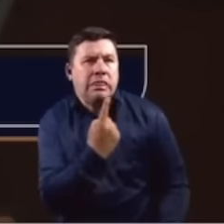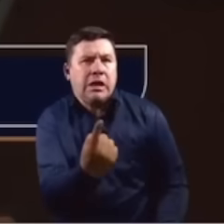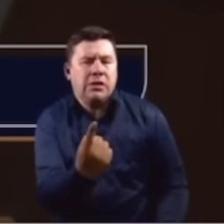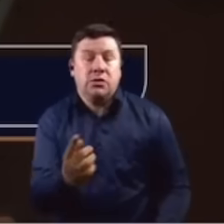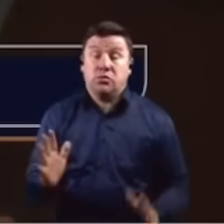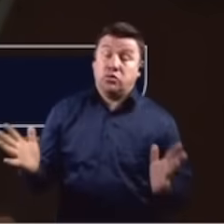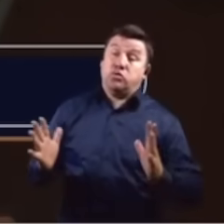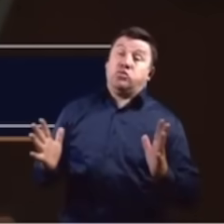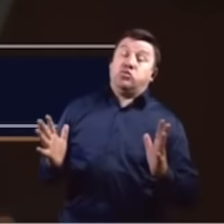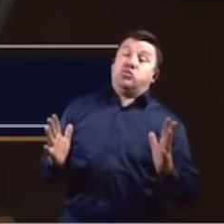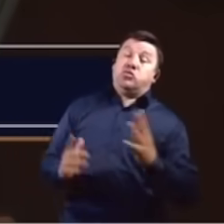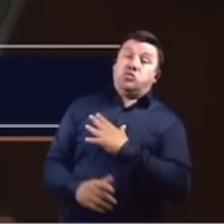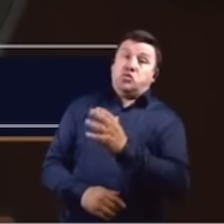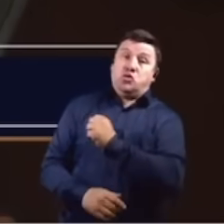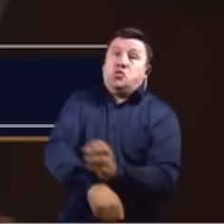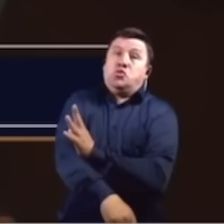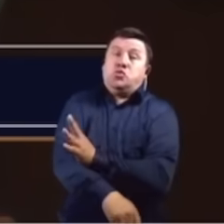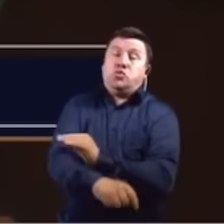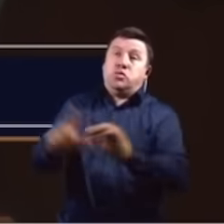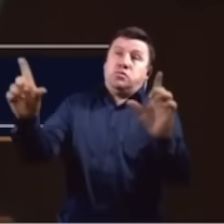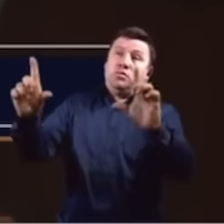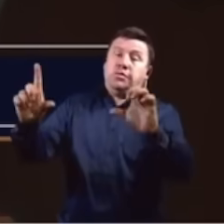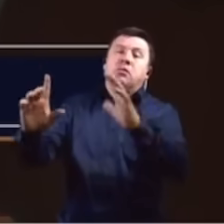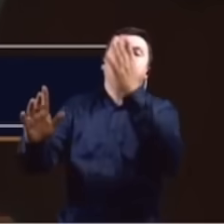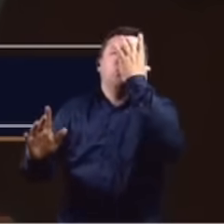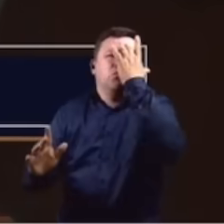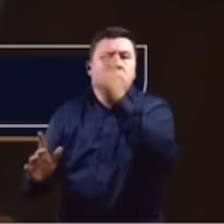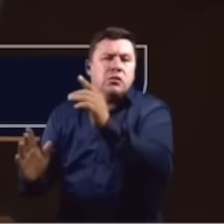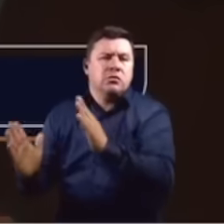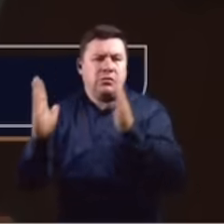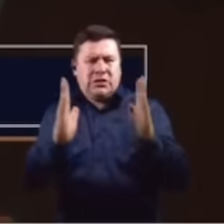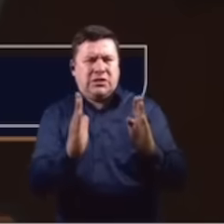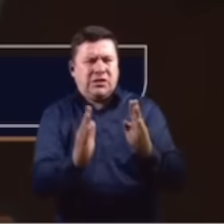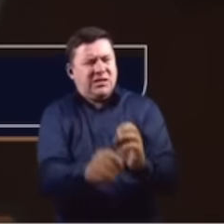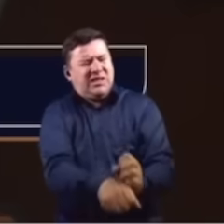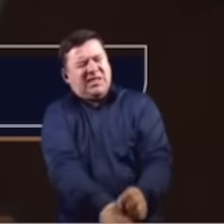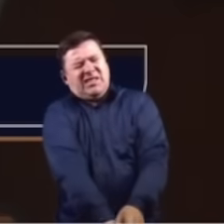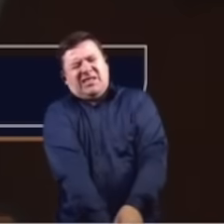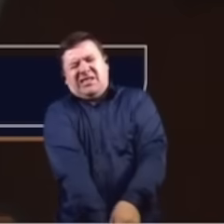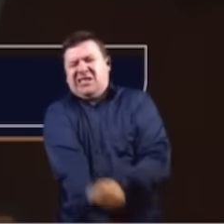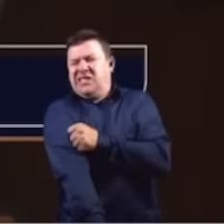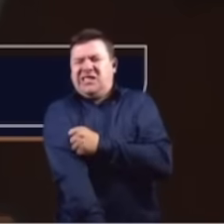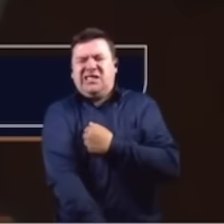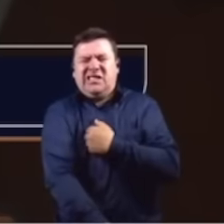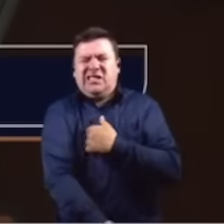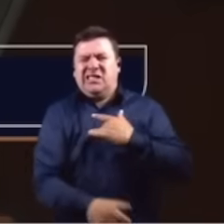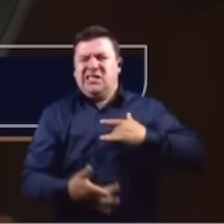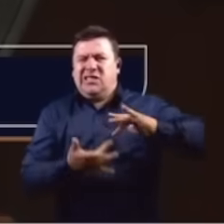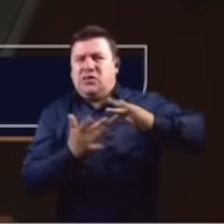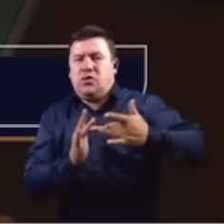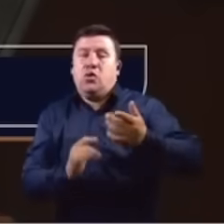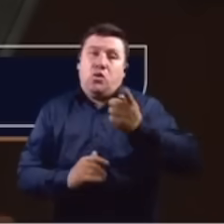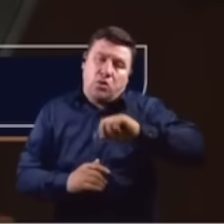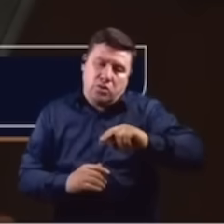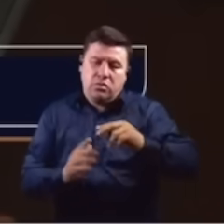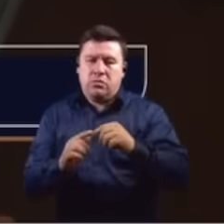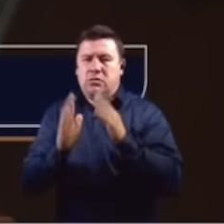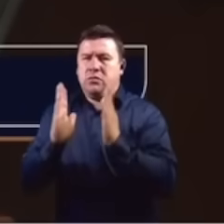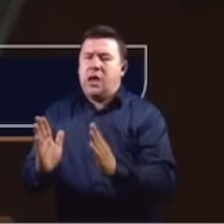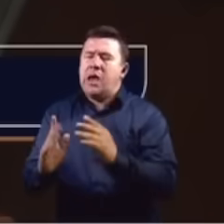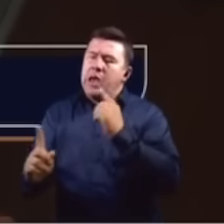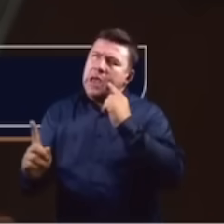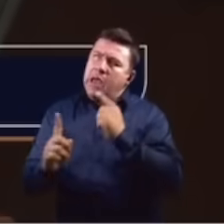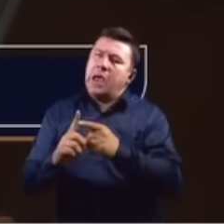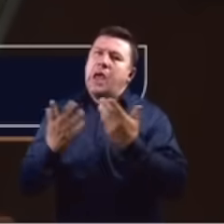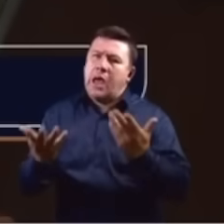sale absolutamente conmovido. Por un lado, es desgarradora, con mucho dolor. Pero por otro, con el